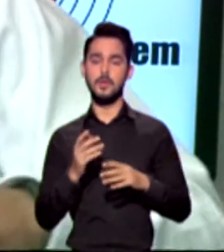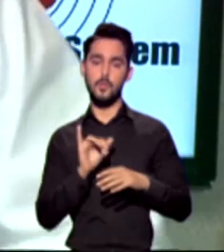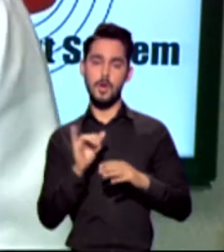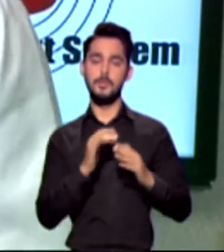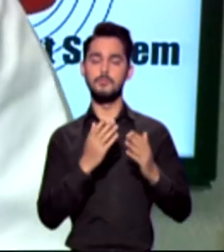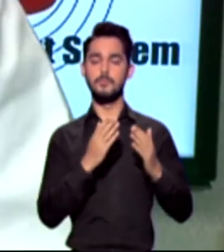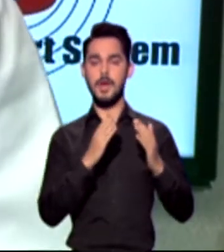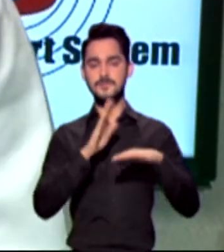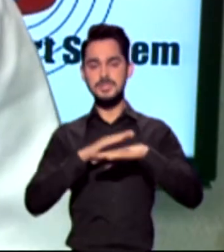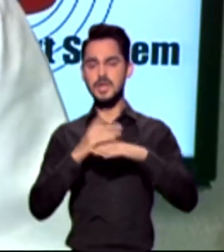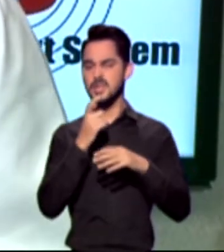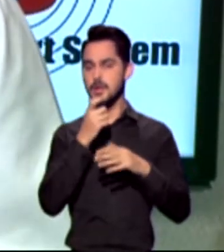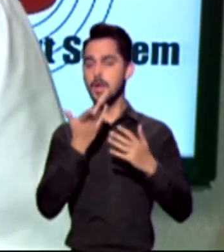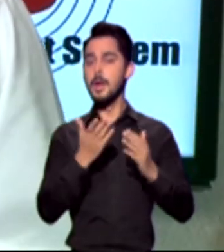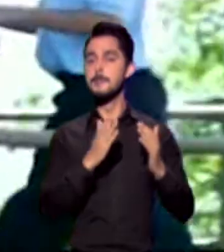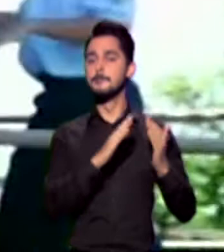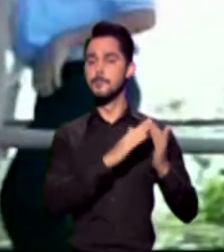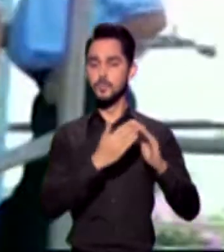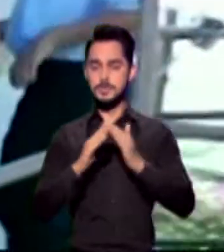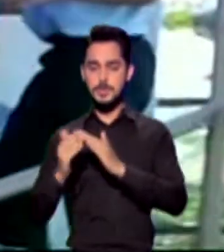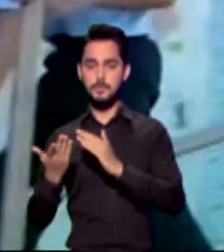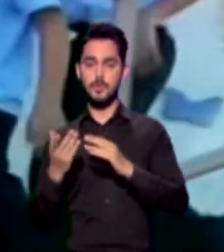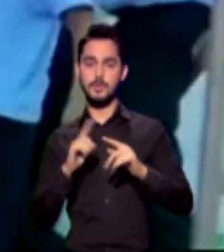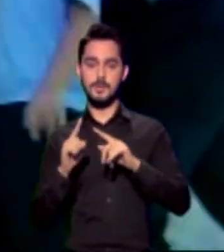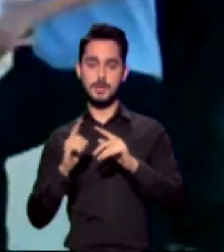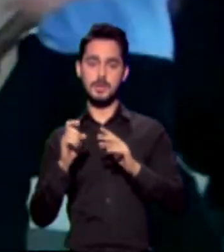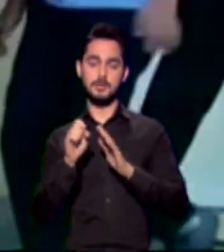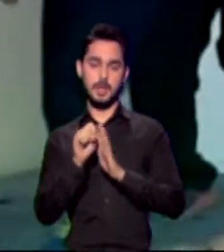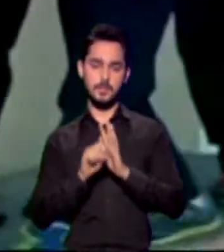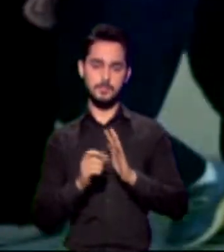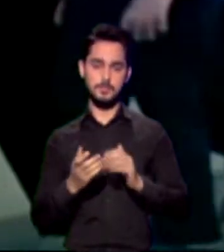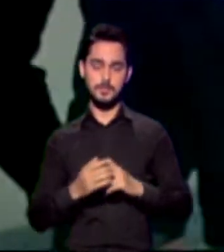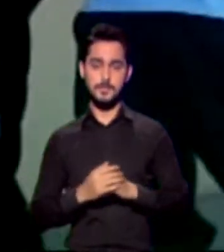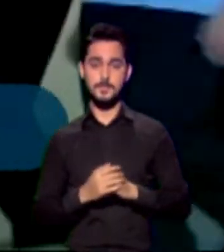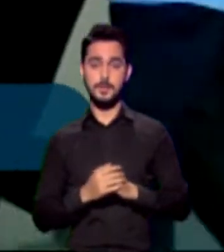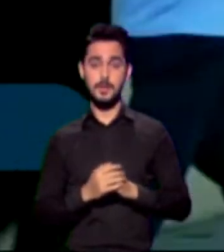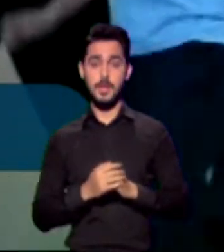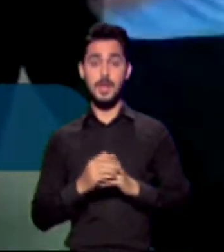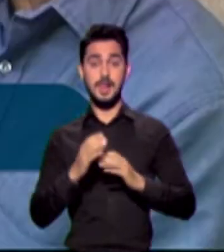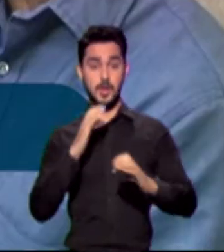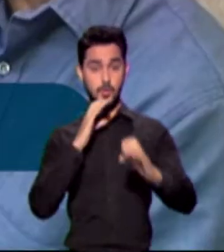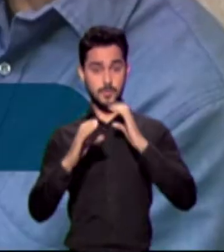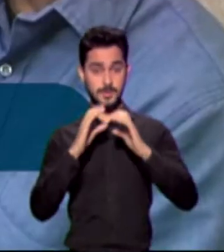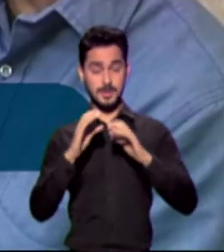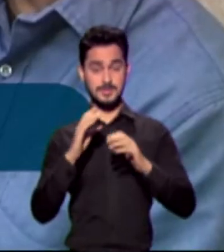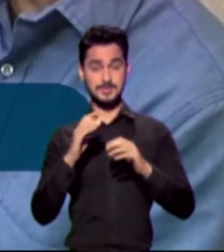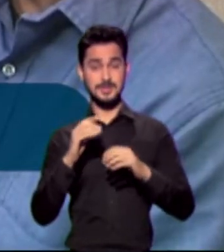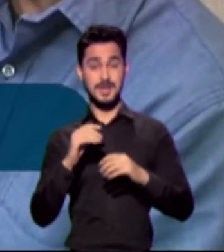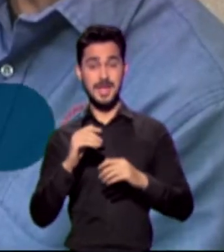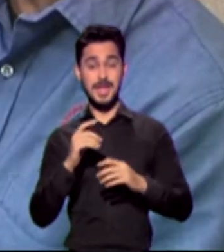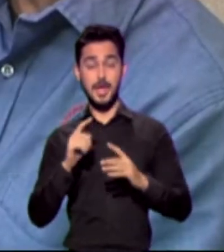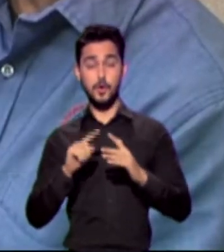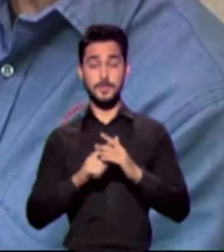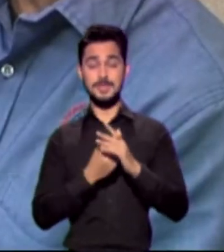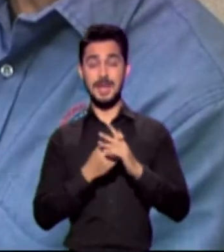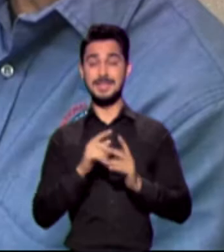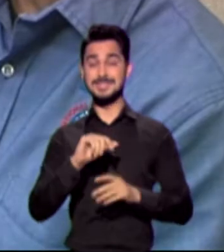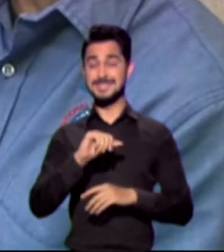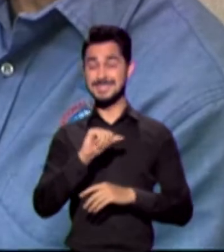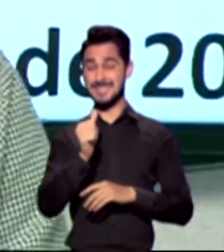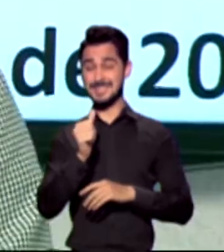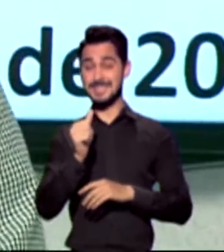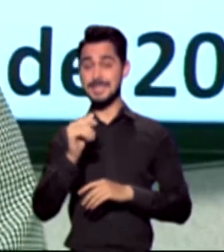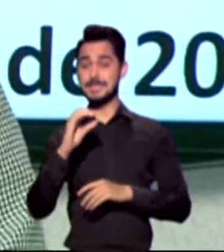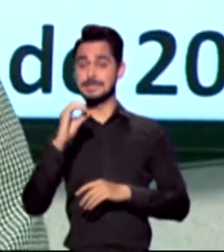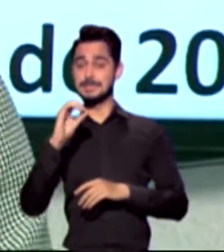serían todas las agencias del gobierno del estado. Los sistemas de sirenas y comunicaciones se activarán a las 10 y 5 de la